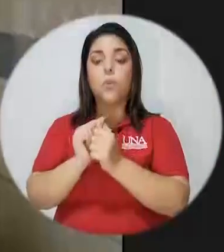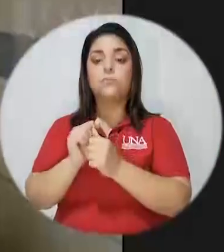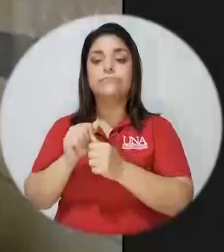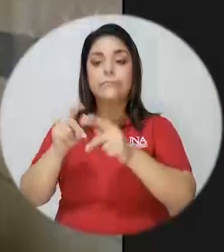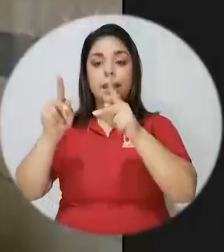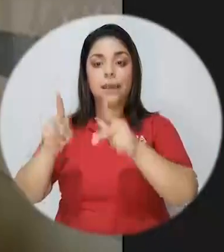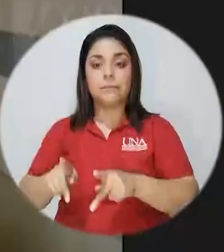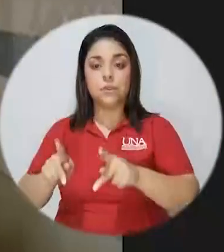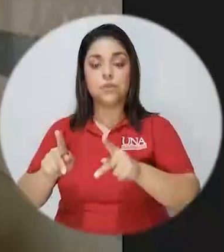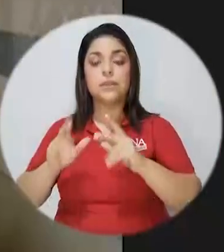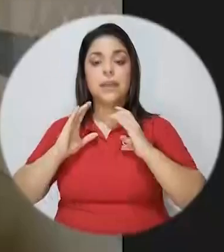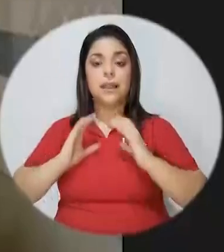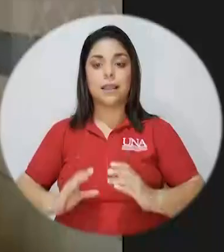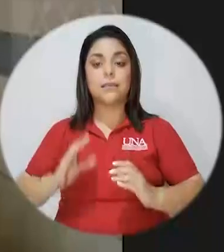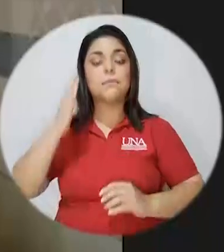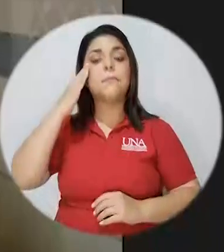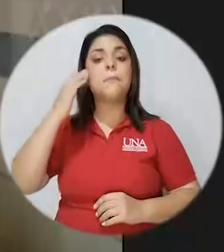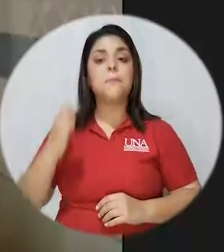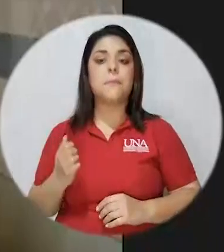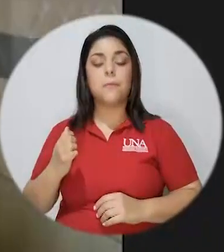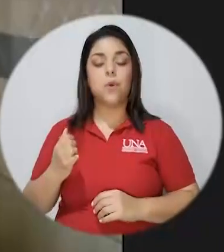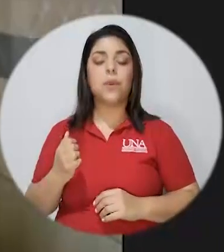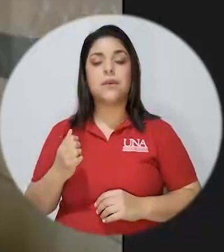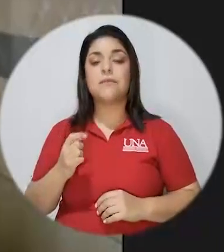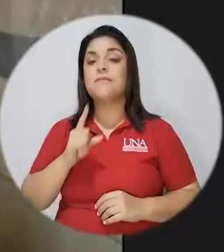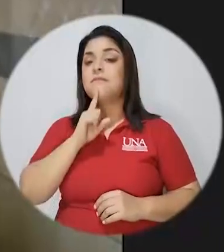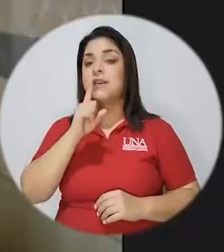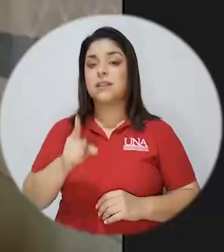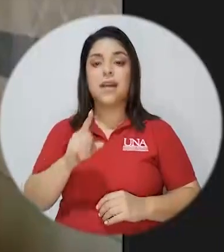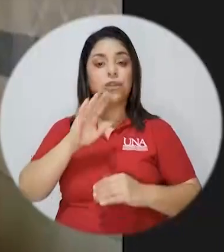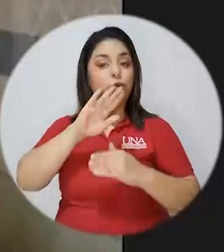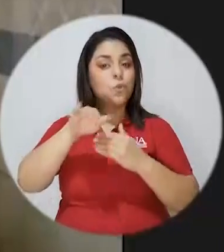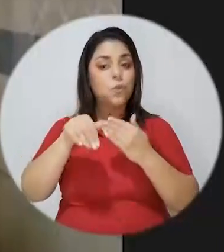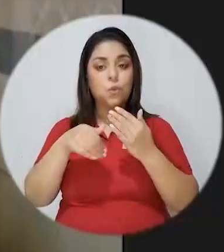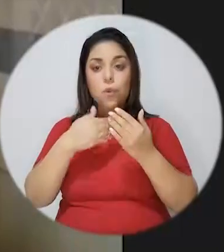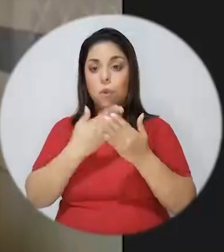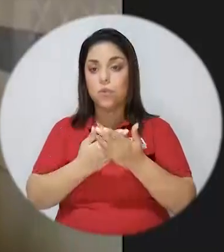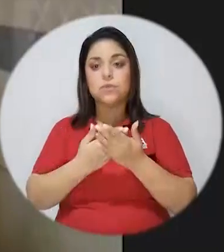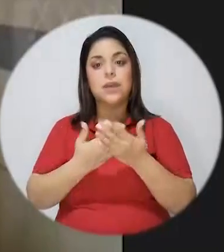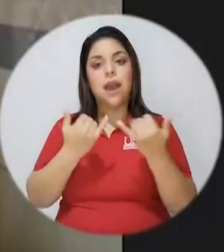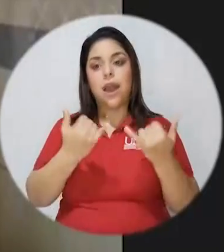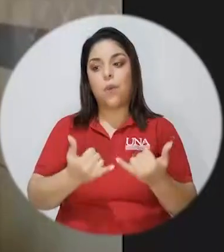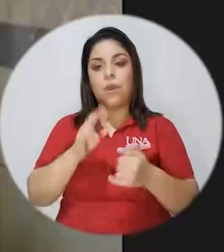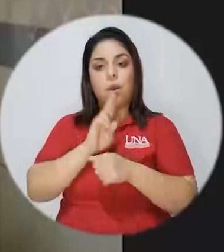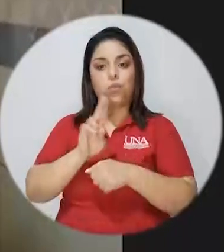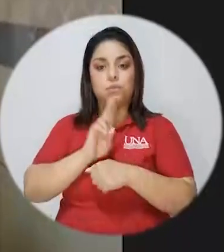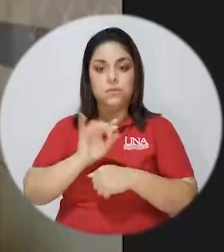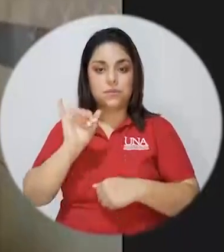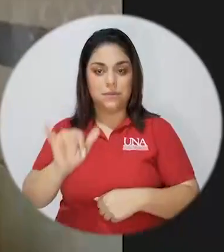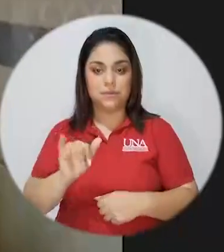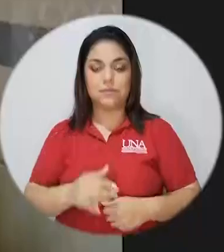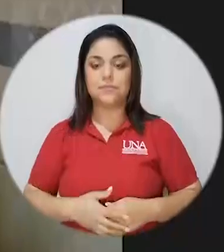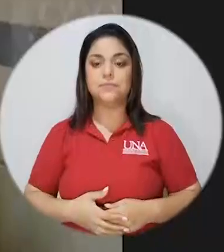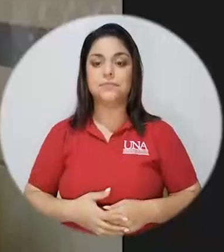los usuarios porque pues definitivamente todos tuvieron que llegar allí.